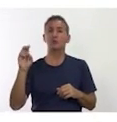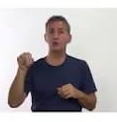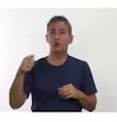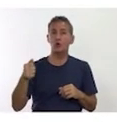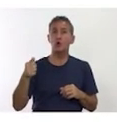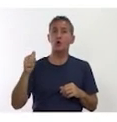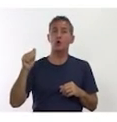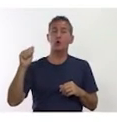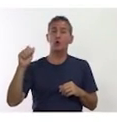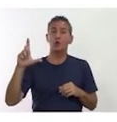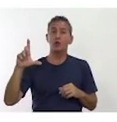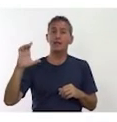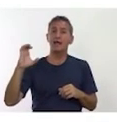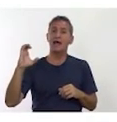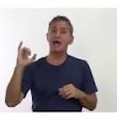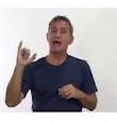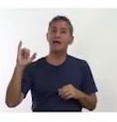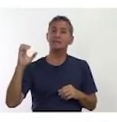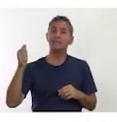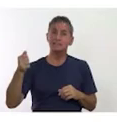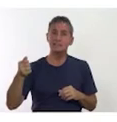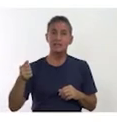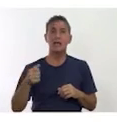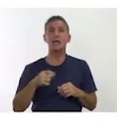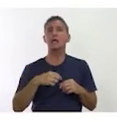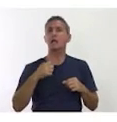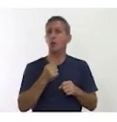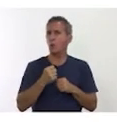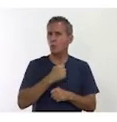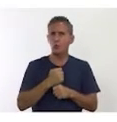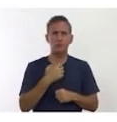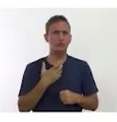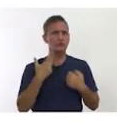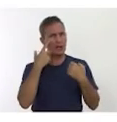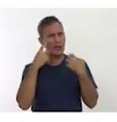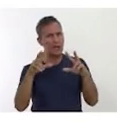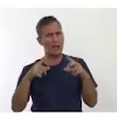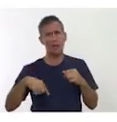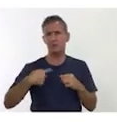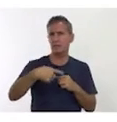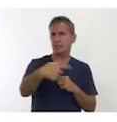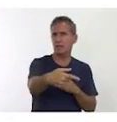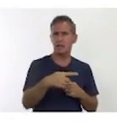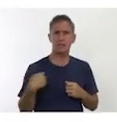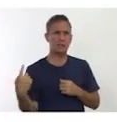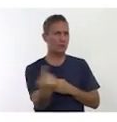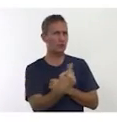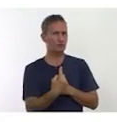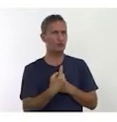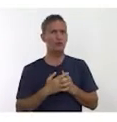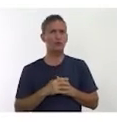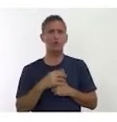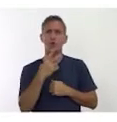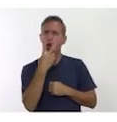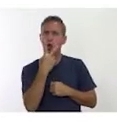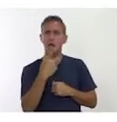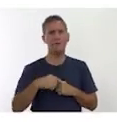vamos a utilizar mucho en la vida diaria de todos nosotros. Lo vemos mucho y la vemos a